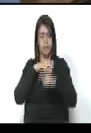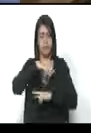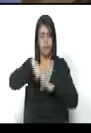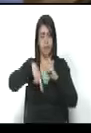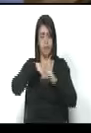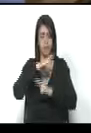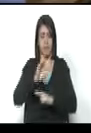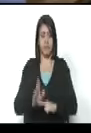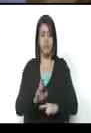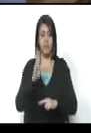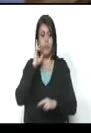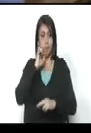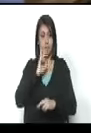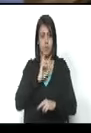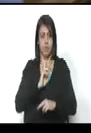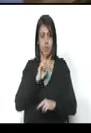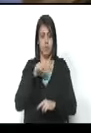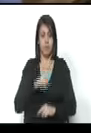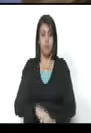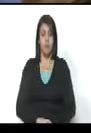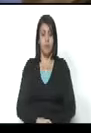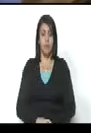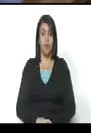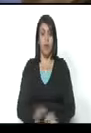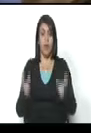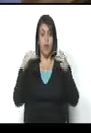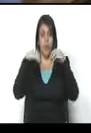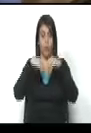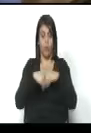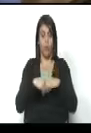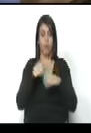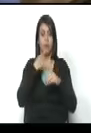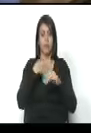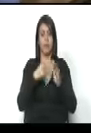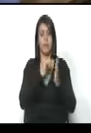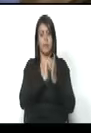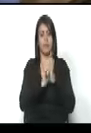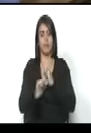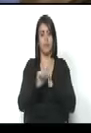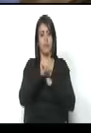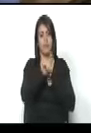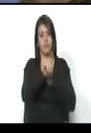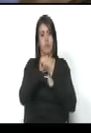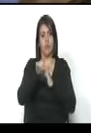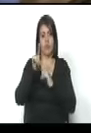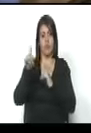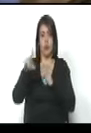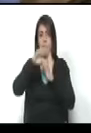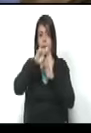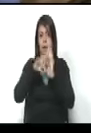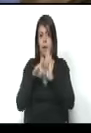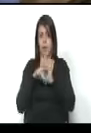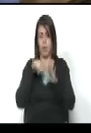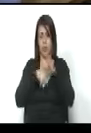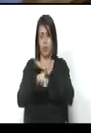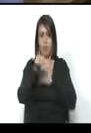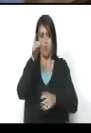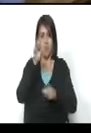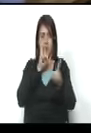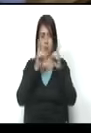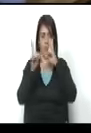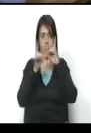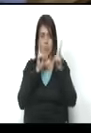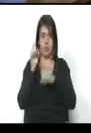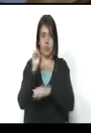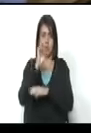Revolución Bolivariana, Hugo Rafael Chávez Frías, de acuerdo a lo previsto en el artículo 111 del Reglamento Interior y de